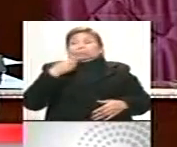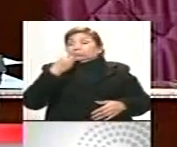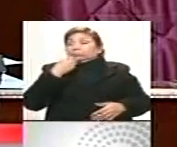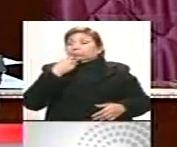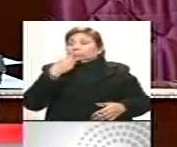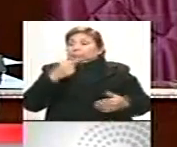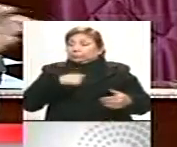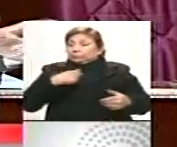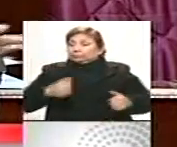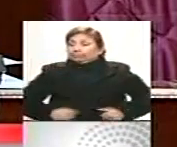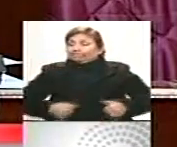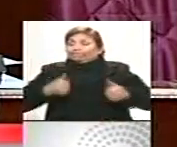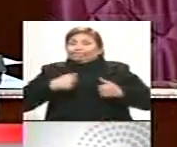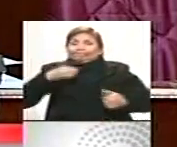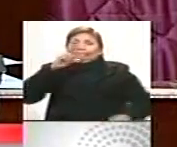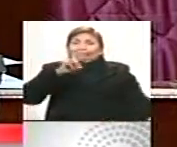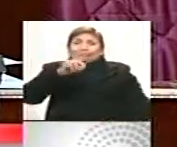lo vivo 21 años,